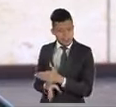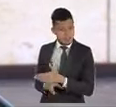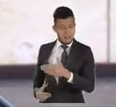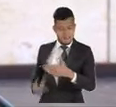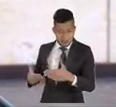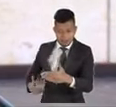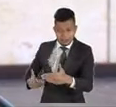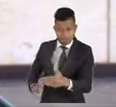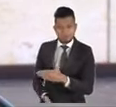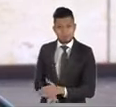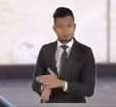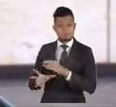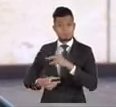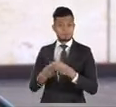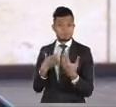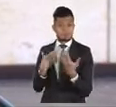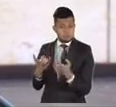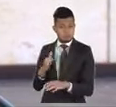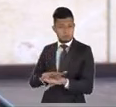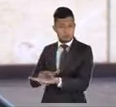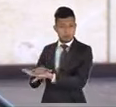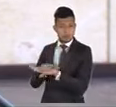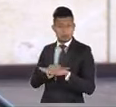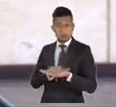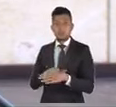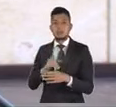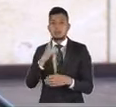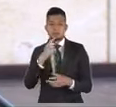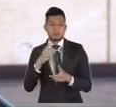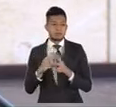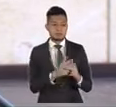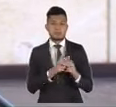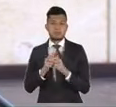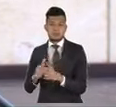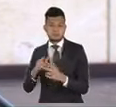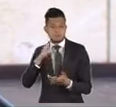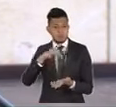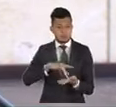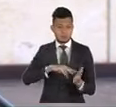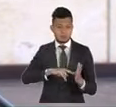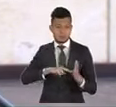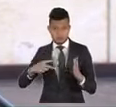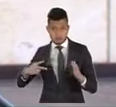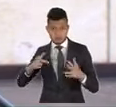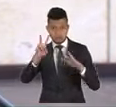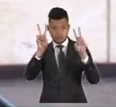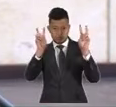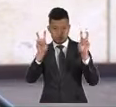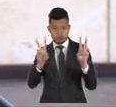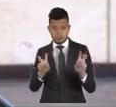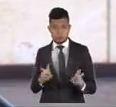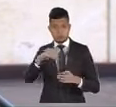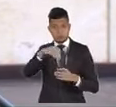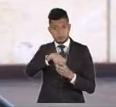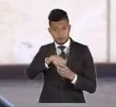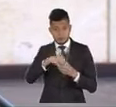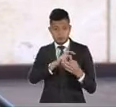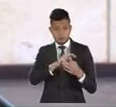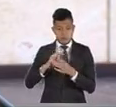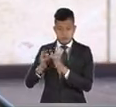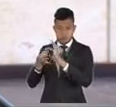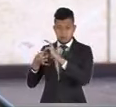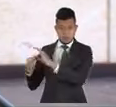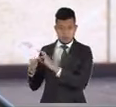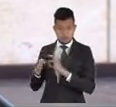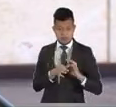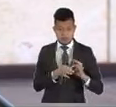señalar que a través de nuestras operaciones, tanto de crédito como asistencias técnicas, hay varios temas que directamente están muy articulados con lo que